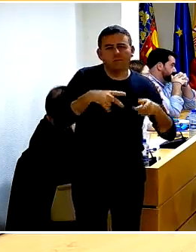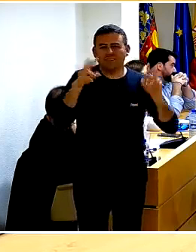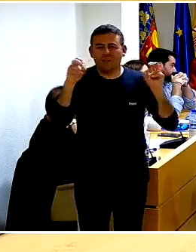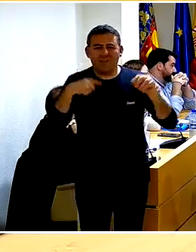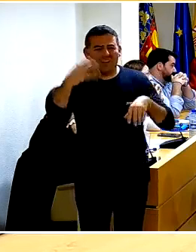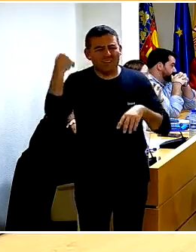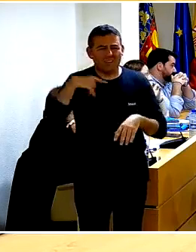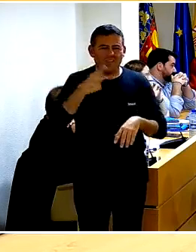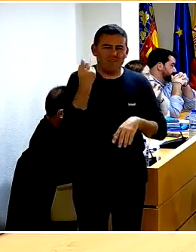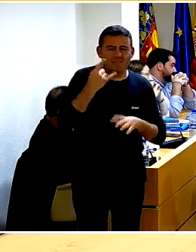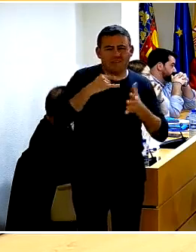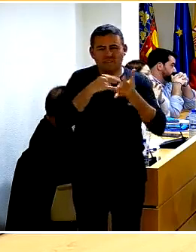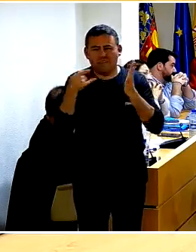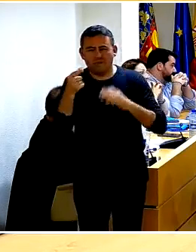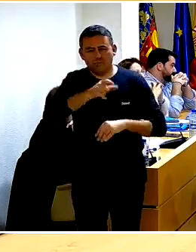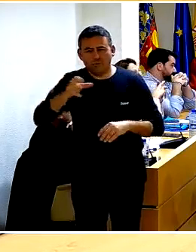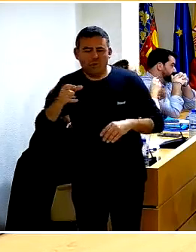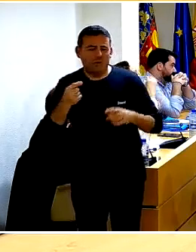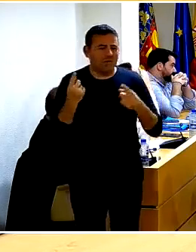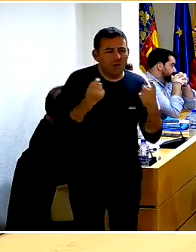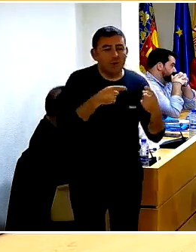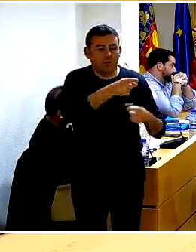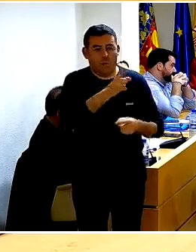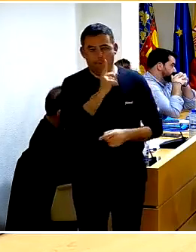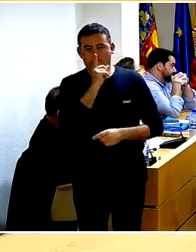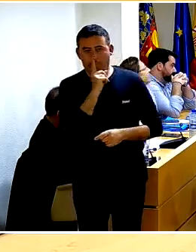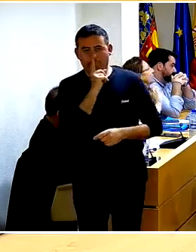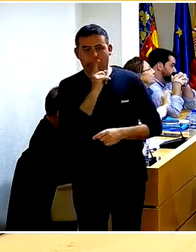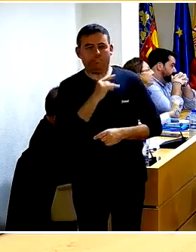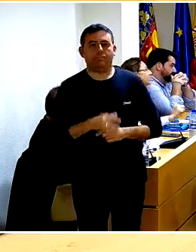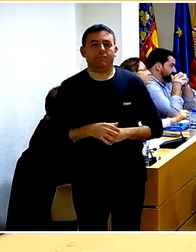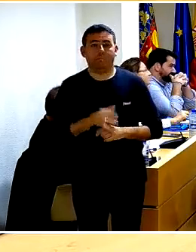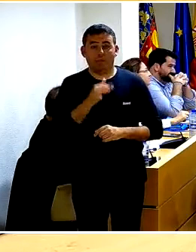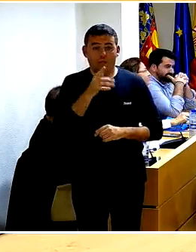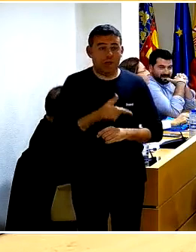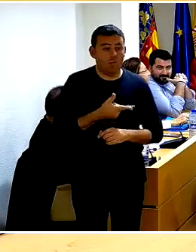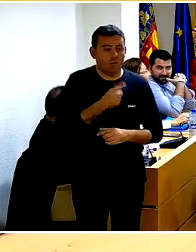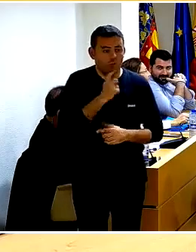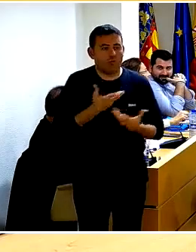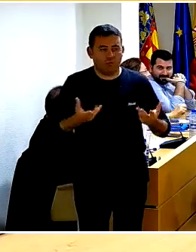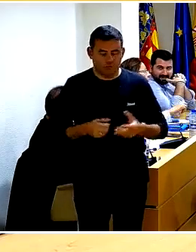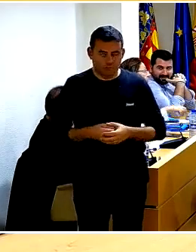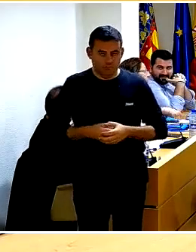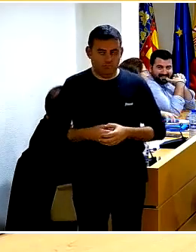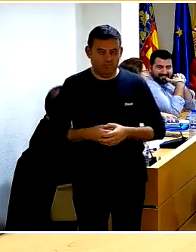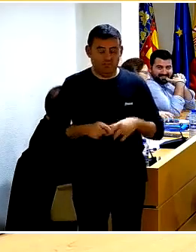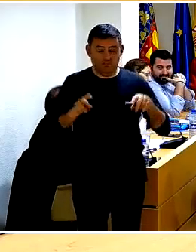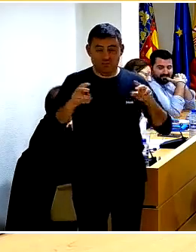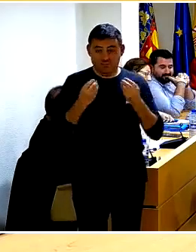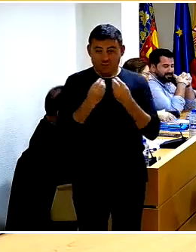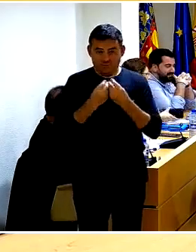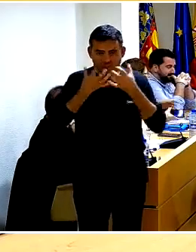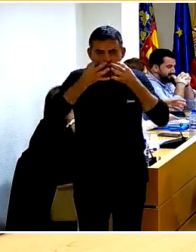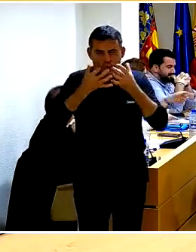pasaba, usted entonces no decía nada. Pero es que los datos que se dan son reales. ¿Cómo puede decir usted, así, sin más,